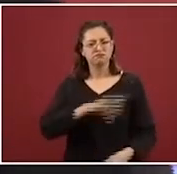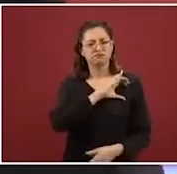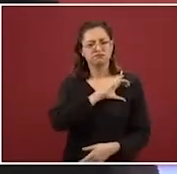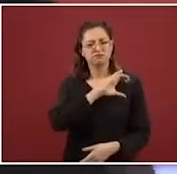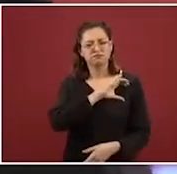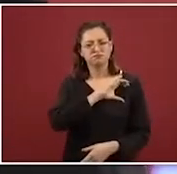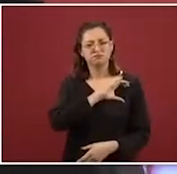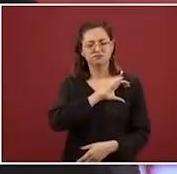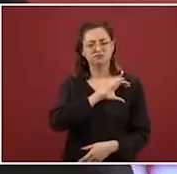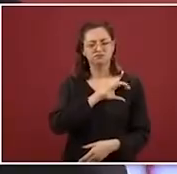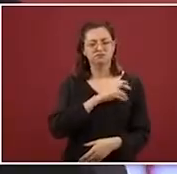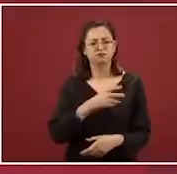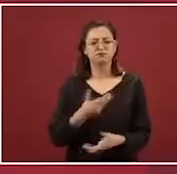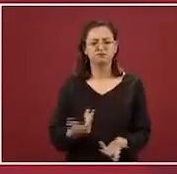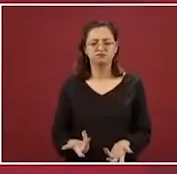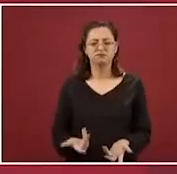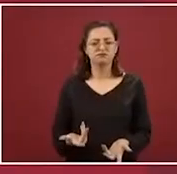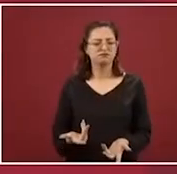Esto es lo